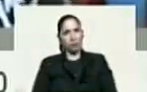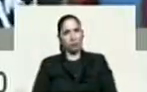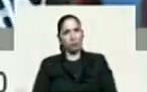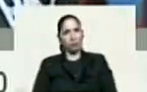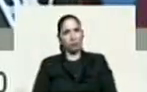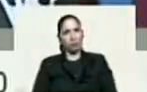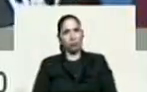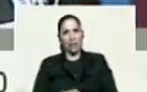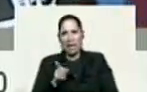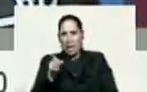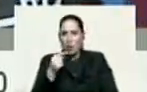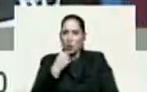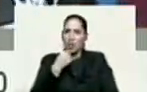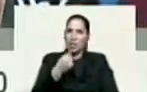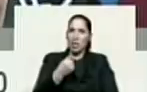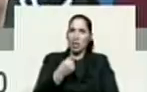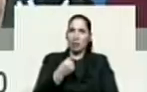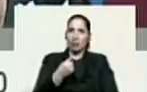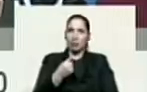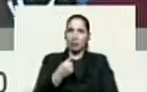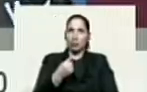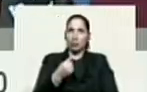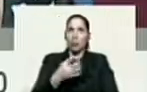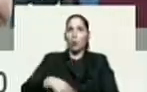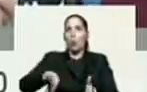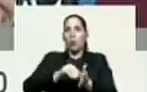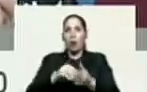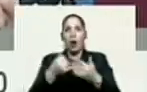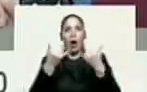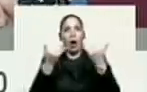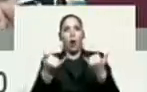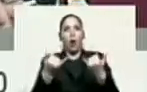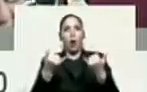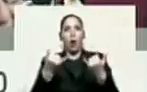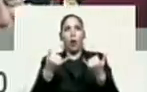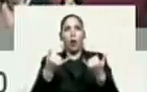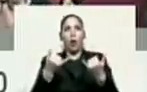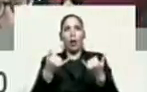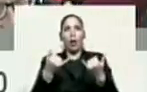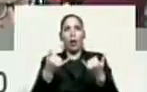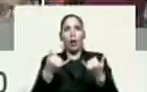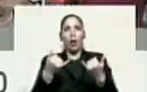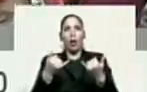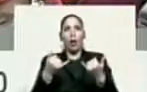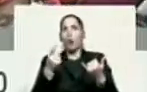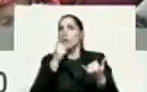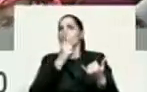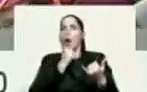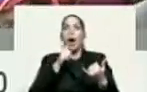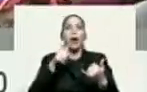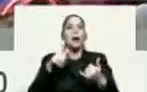Que ellos digan, volvieron ahora con ni un paso atrás, pero ahora lo cambiaron a no hay marcha atrás.